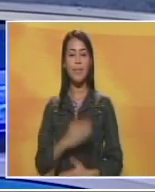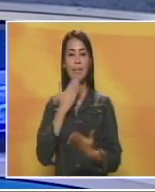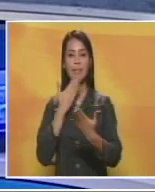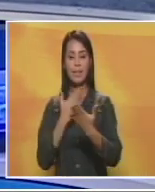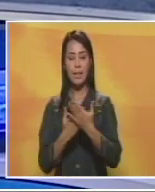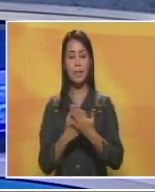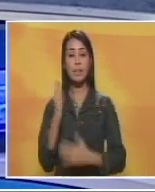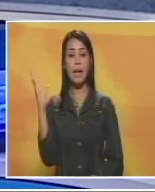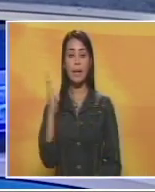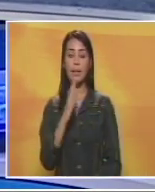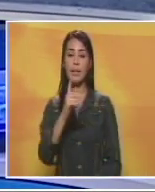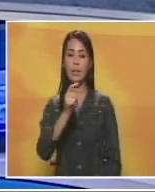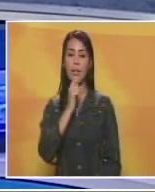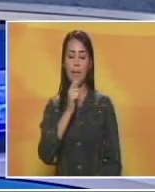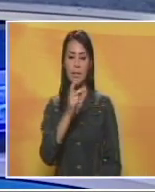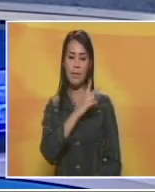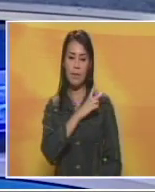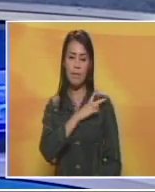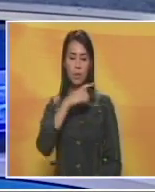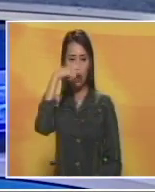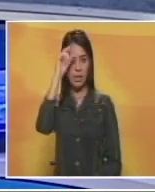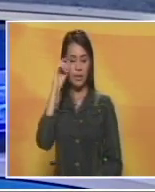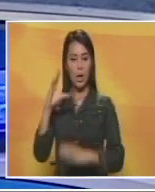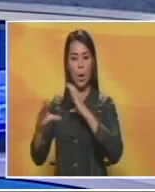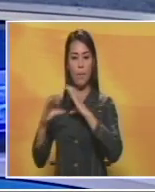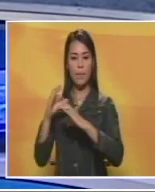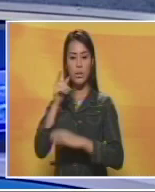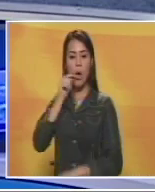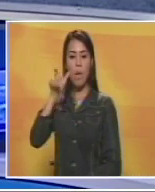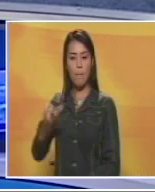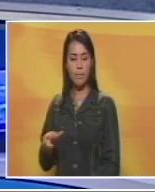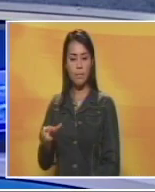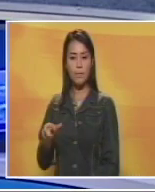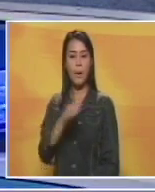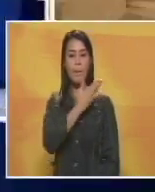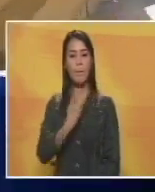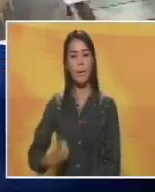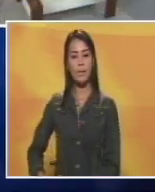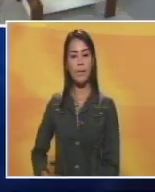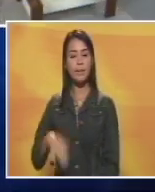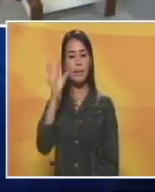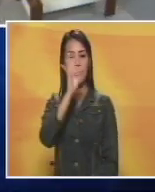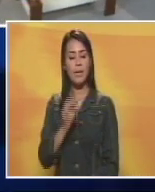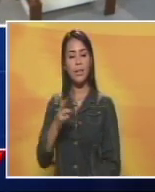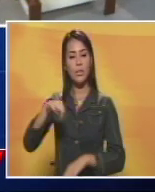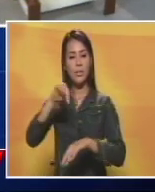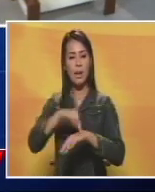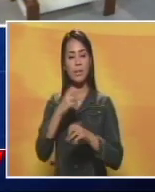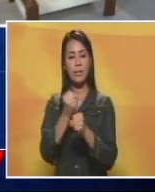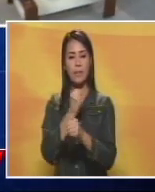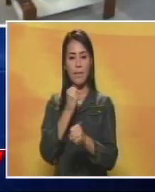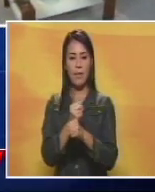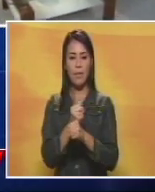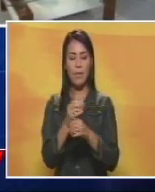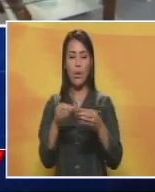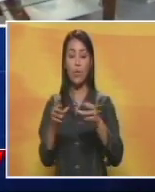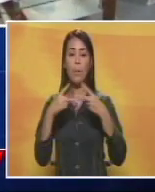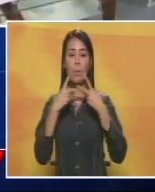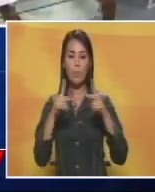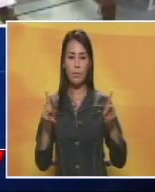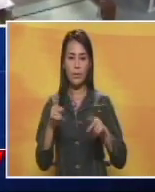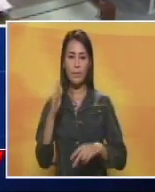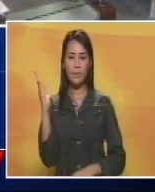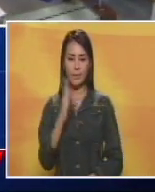Gracias, Gregorio. Al regreso en entrevista a Venevisión, Endrina estará conversando con Franklin Rondón, presidente de la Federación Nacional de Trabajadores del Sector Público.